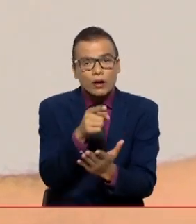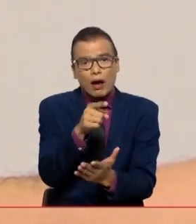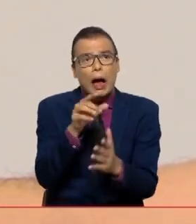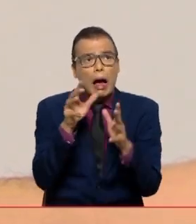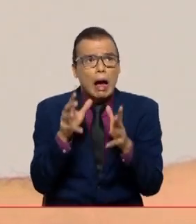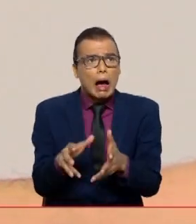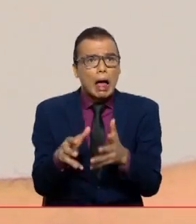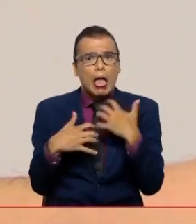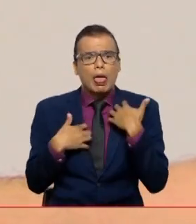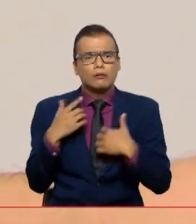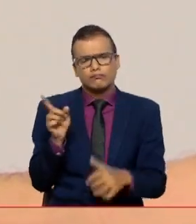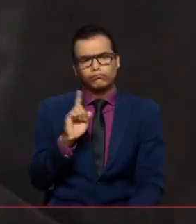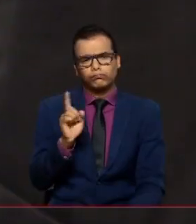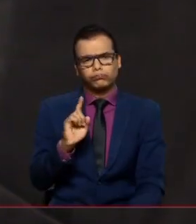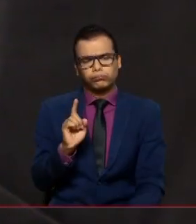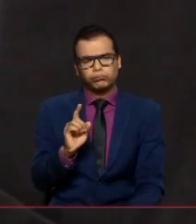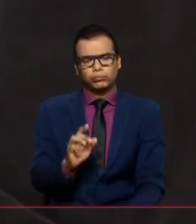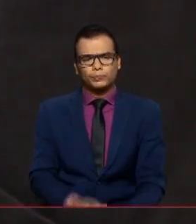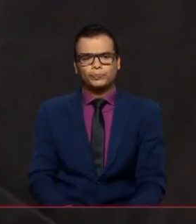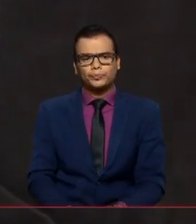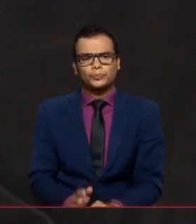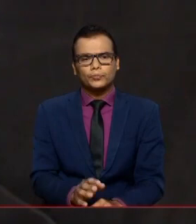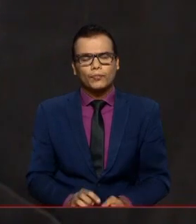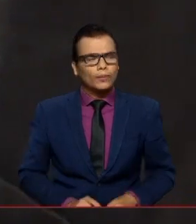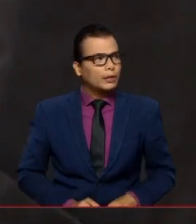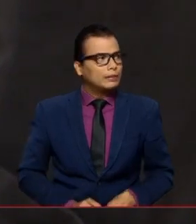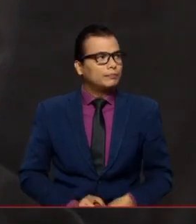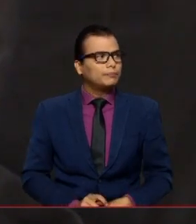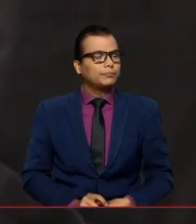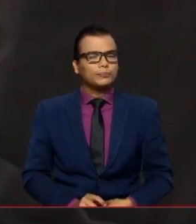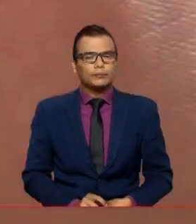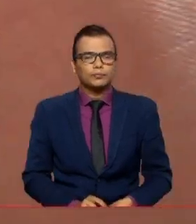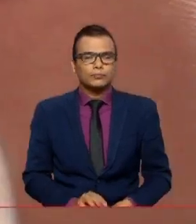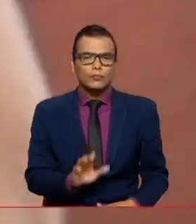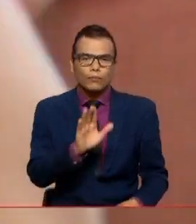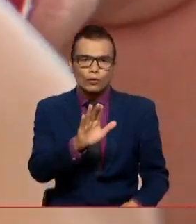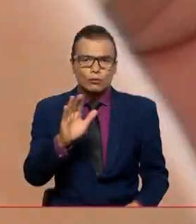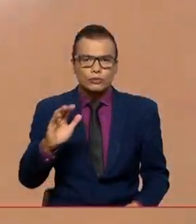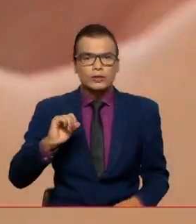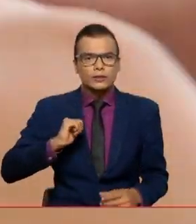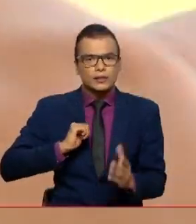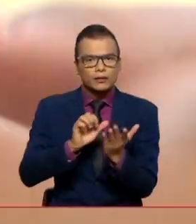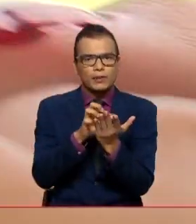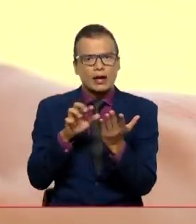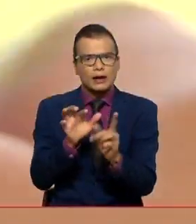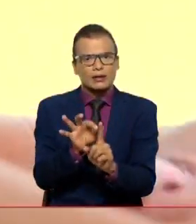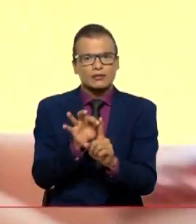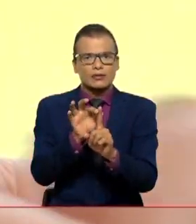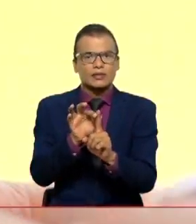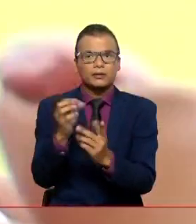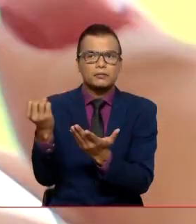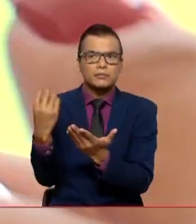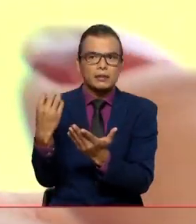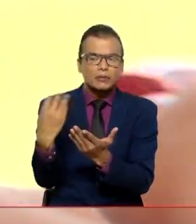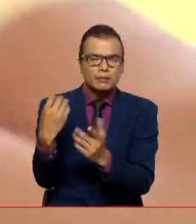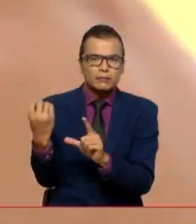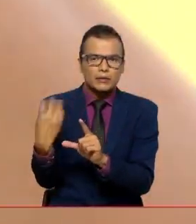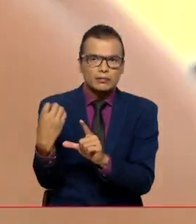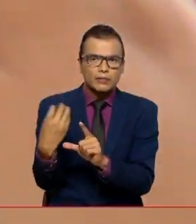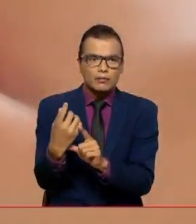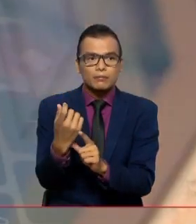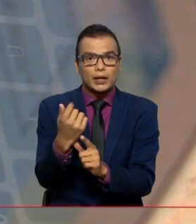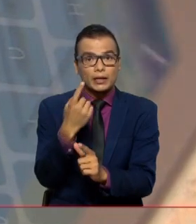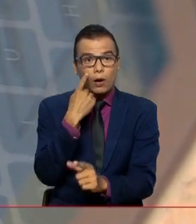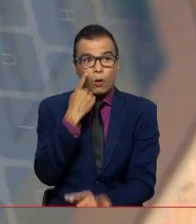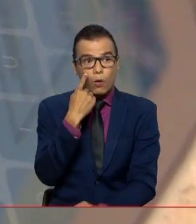basar 100% en esa información. Si usted tiene aplicaciones de bolsillo a través de las cuales recibe o transfiere dinero,